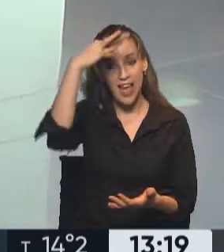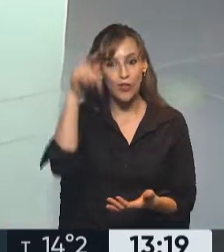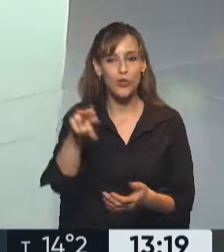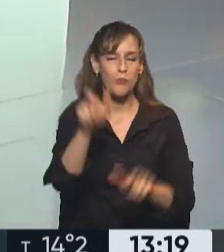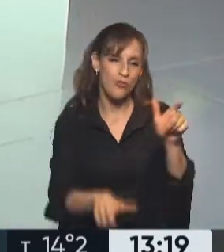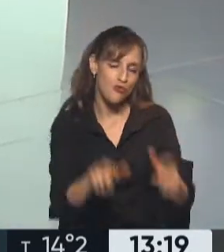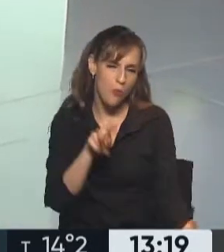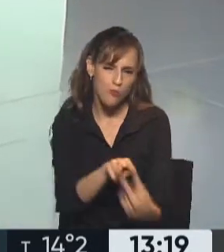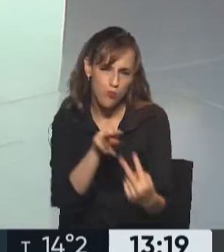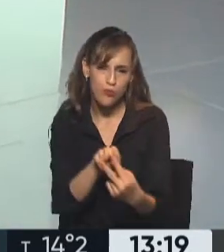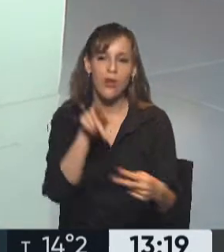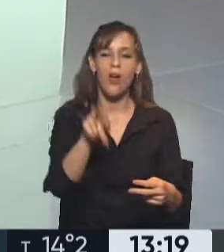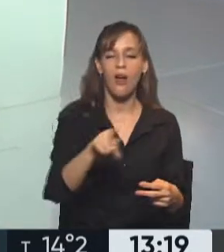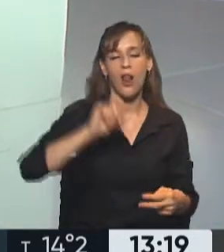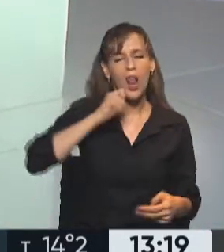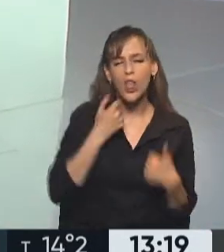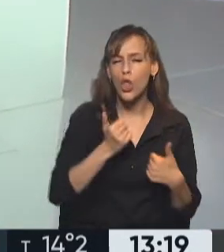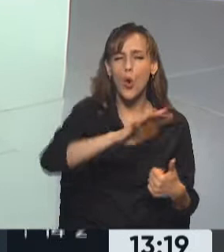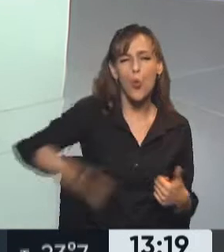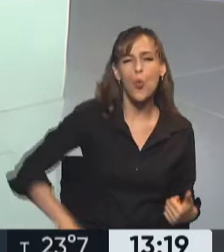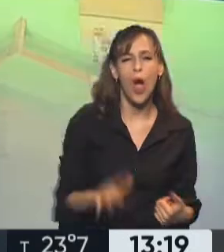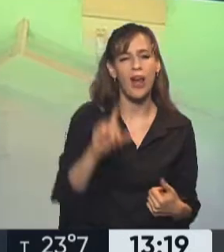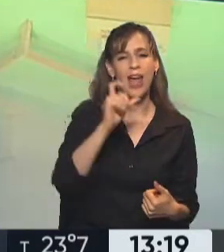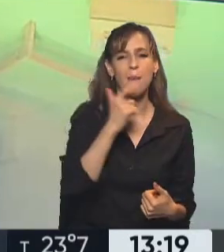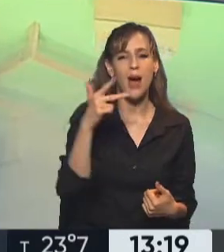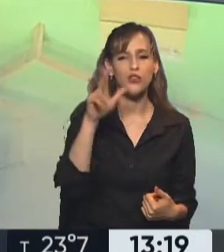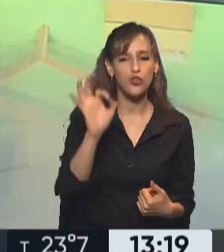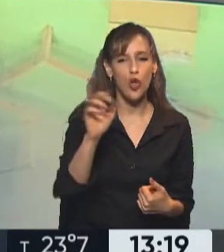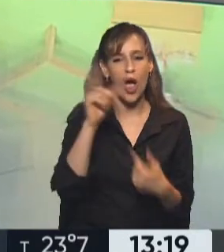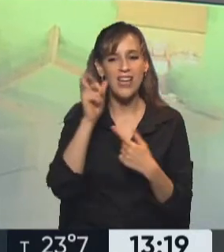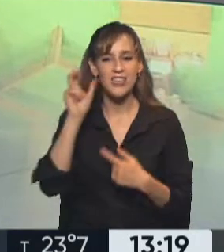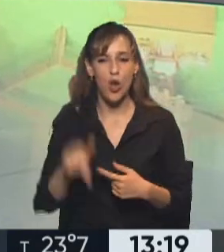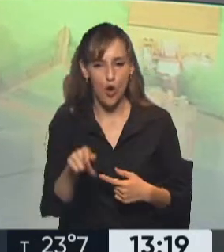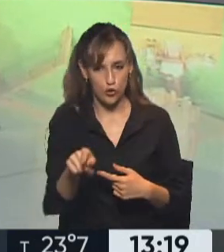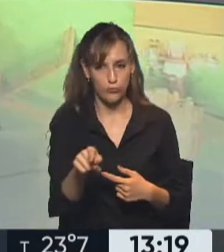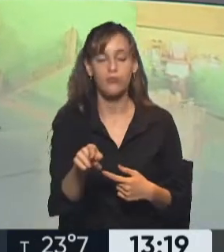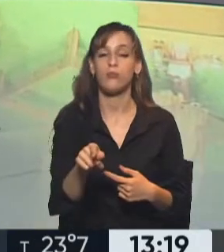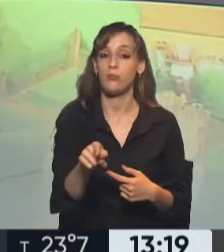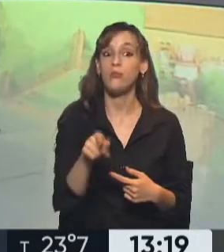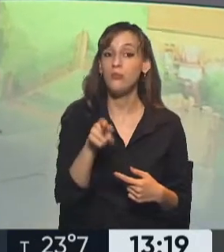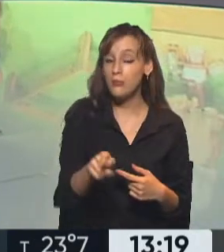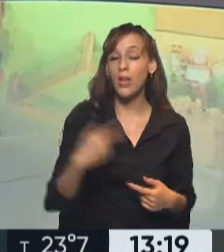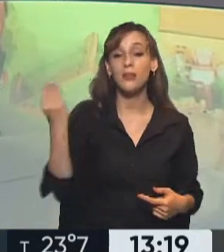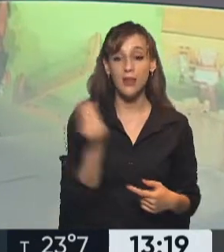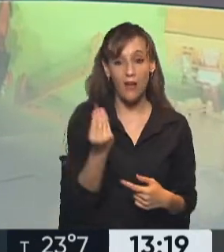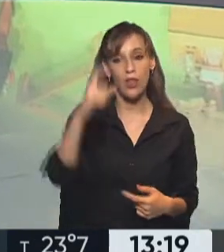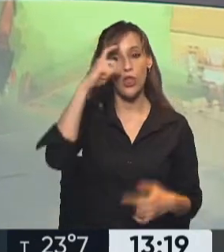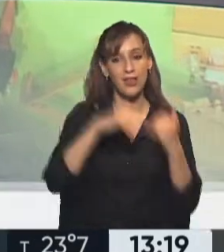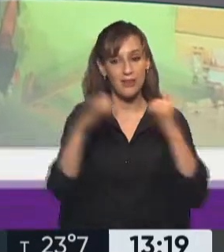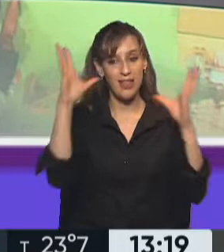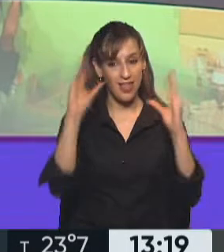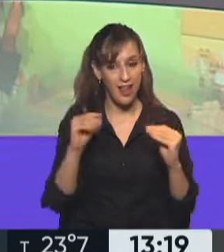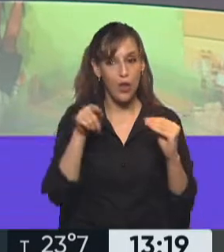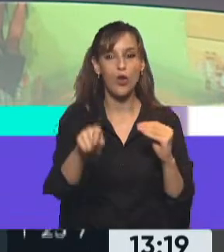el público, el espacio Callejón es realmente, bueno, un espacio fantástico del circuito independiente. Allí se está dando los sábados a las 10:30 de la